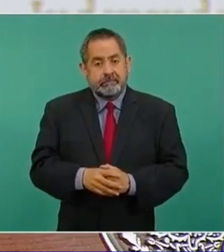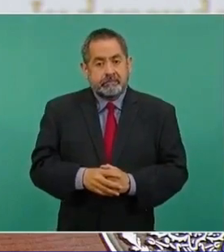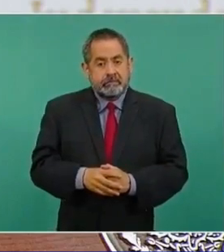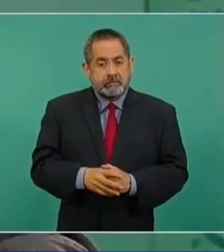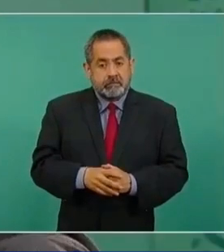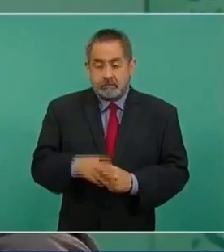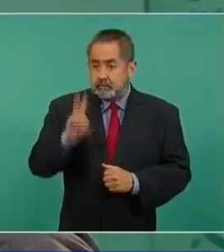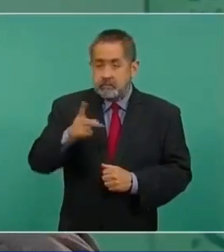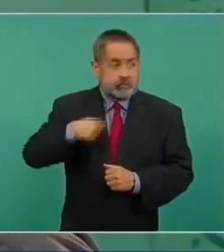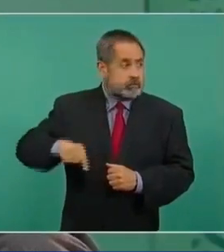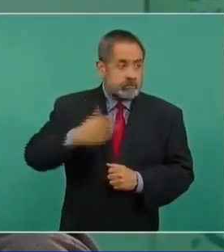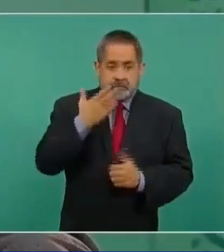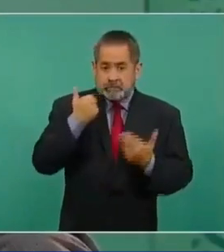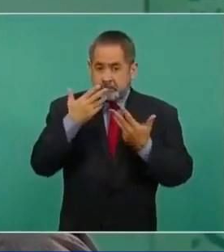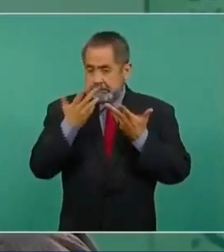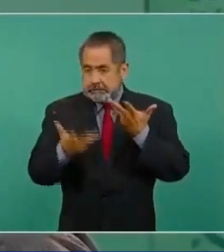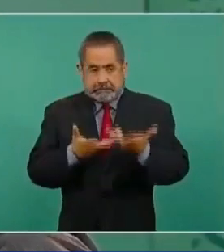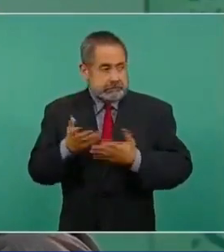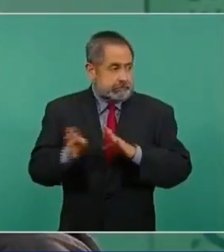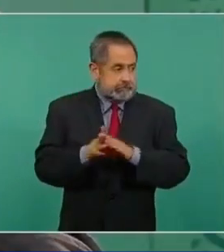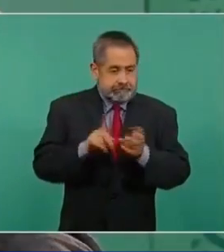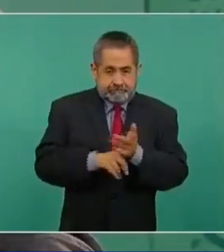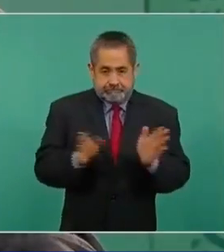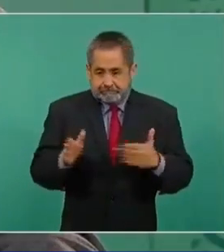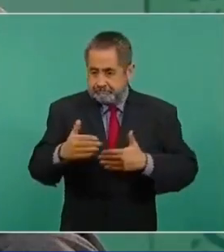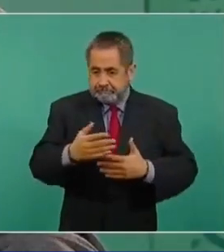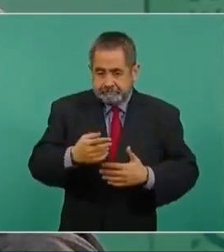porque no teníamos equipo.